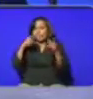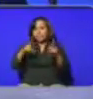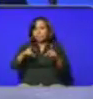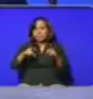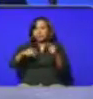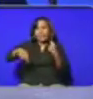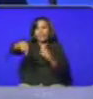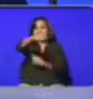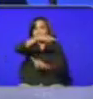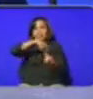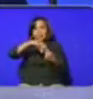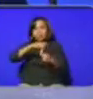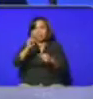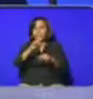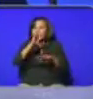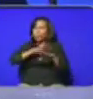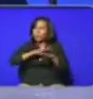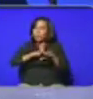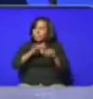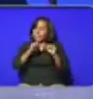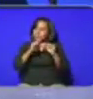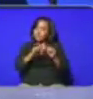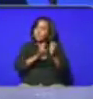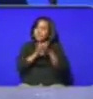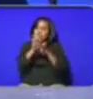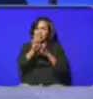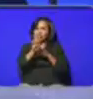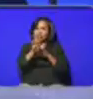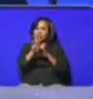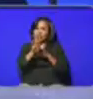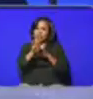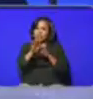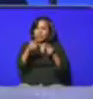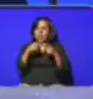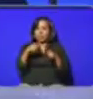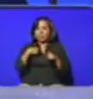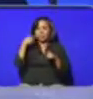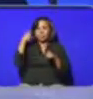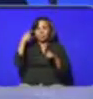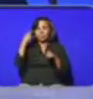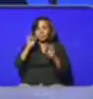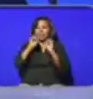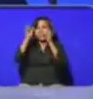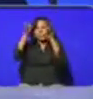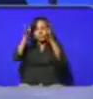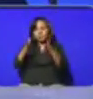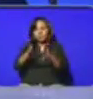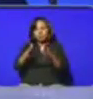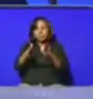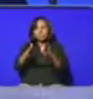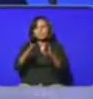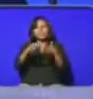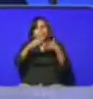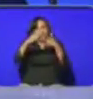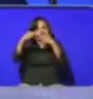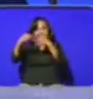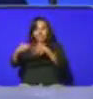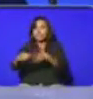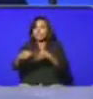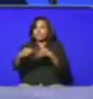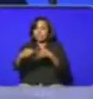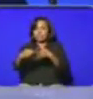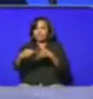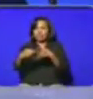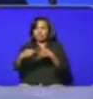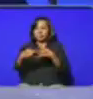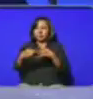el docente, que debe ser un docente para mí especial del Instituto Técnico, como también debe ser especial el estudiante,